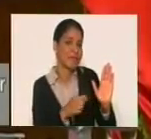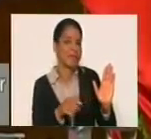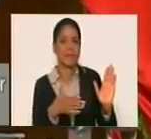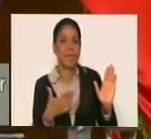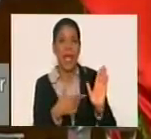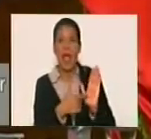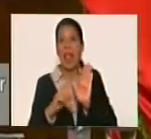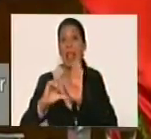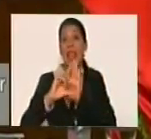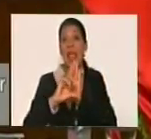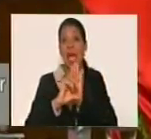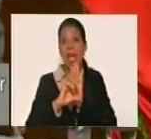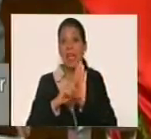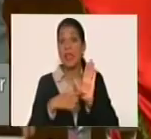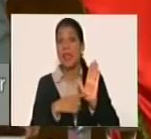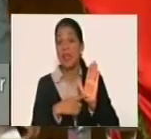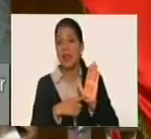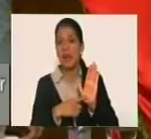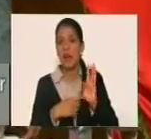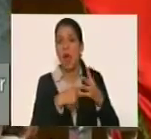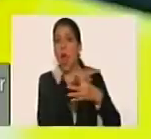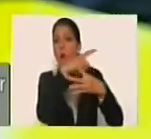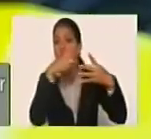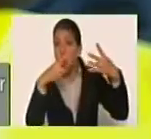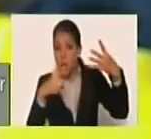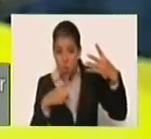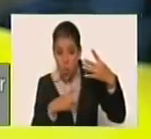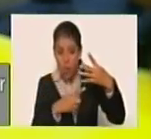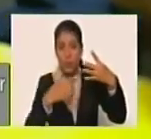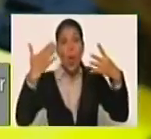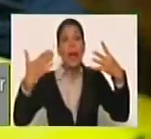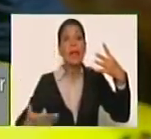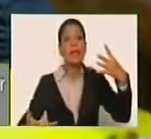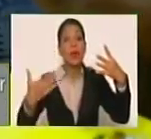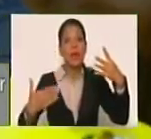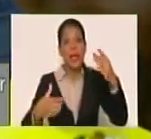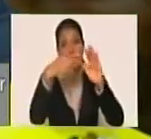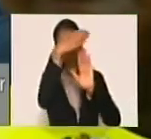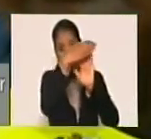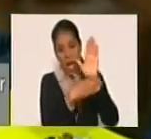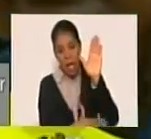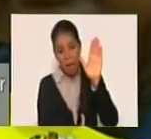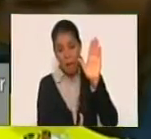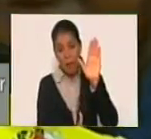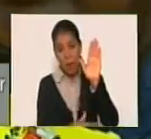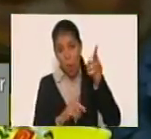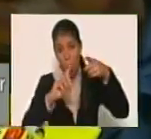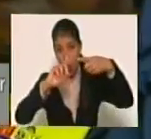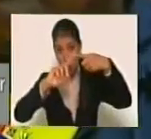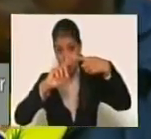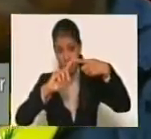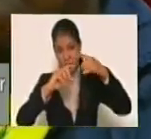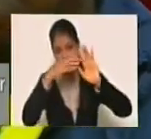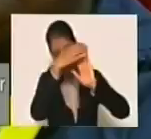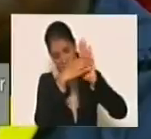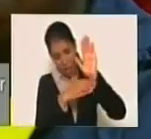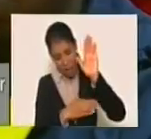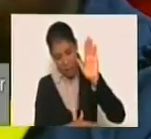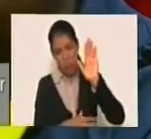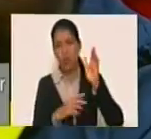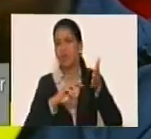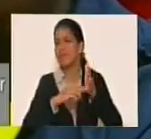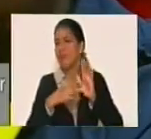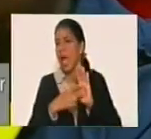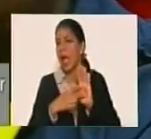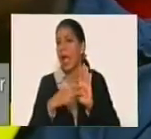esta ley tiene cuatro grandes líneas que hay que verla. Tiene unas líneas que son